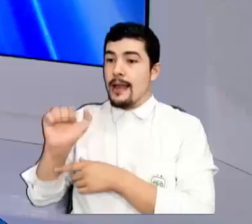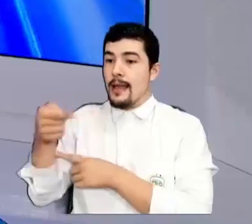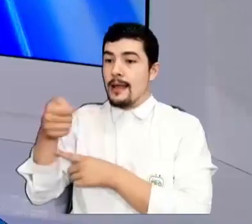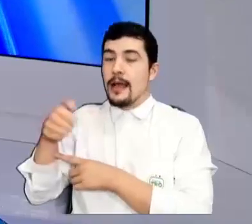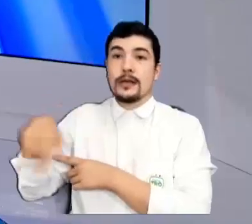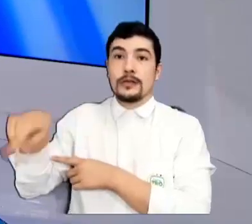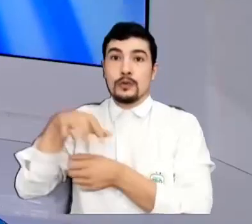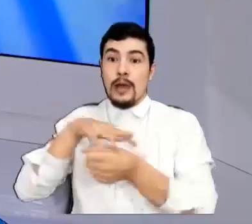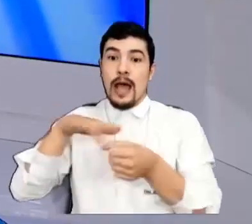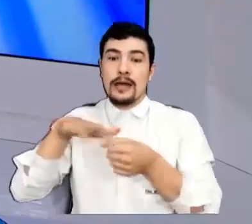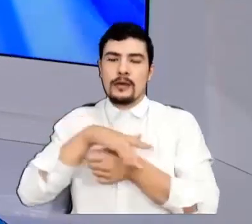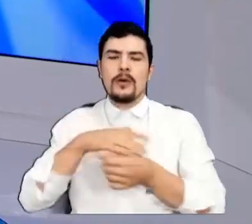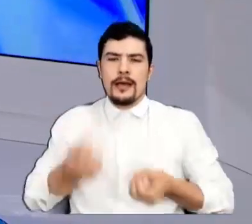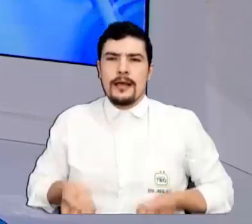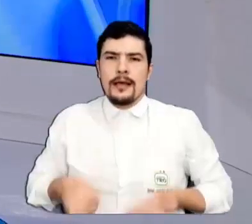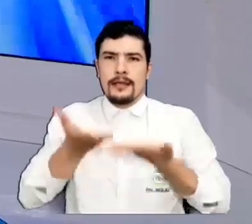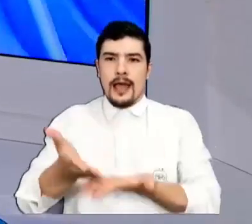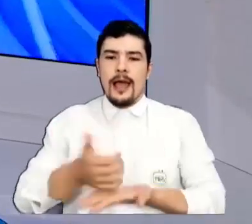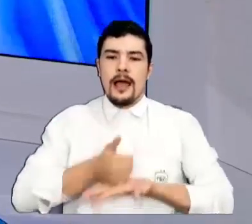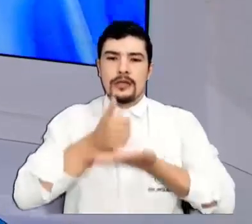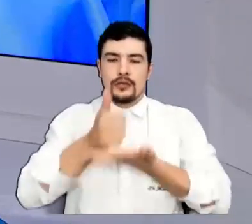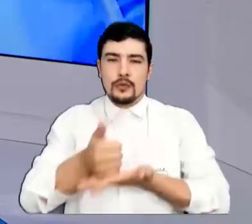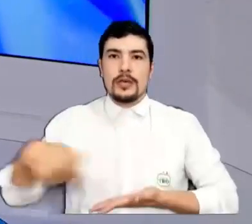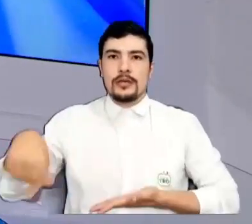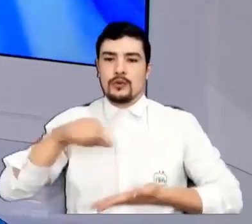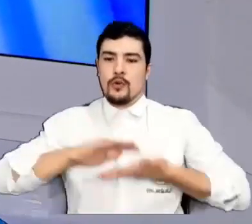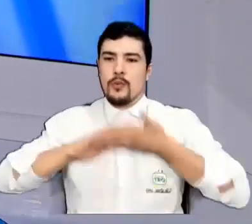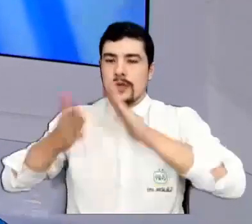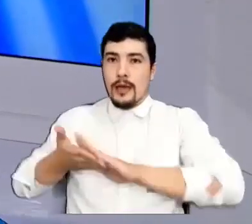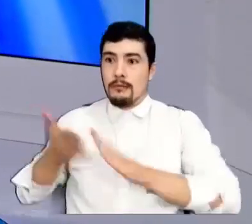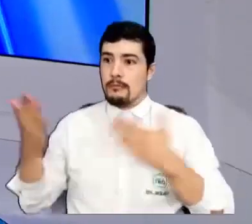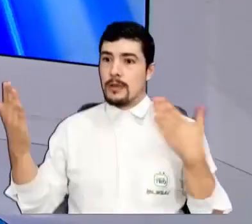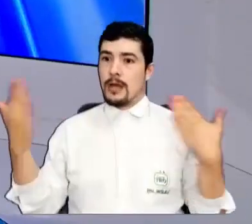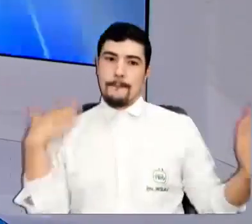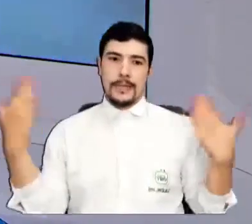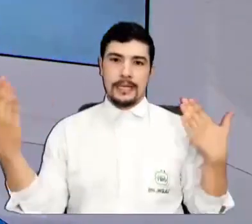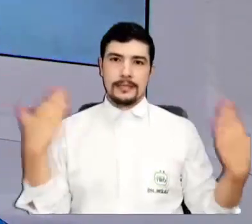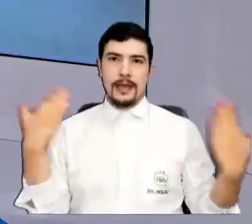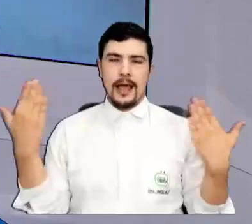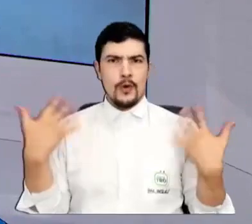Pedro Manrique, en la capital de la provincia, García Rovira, tiene más detalle. Pedro, buenas tardes.